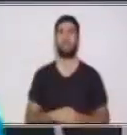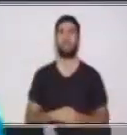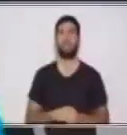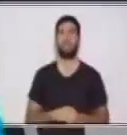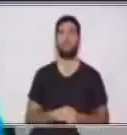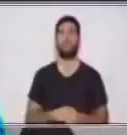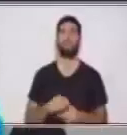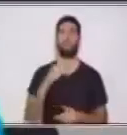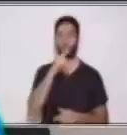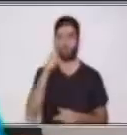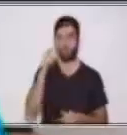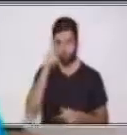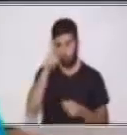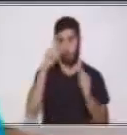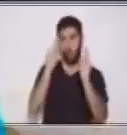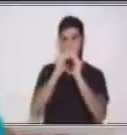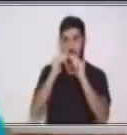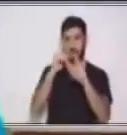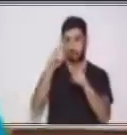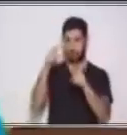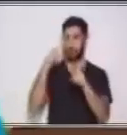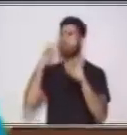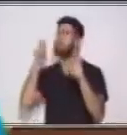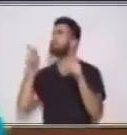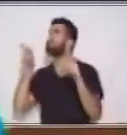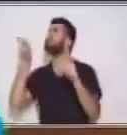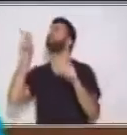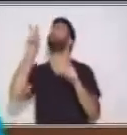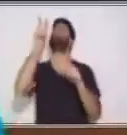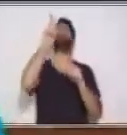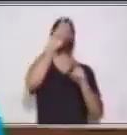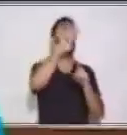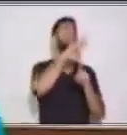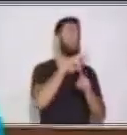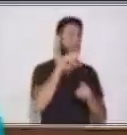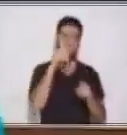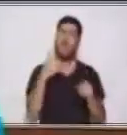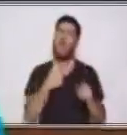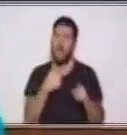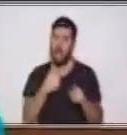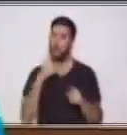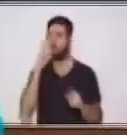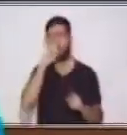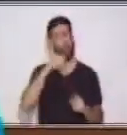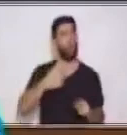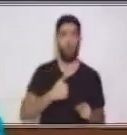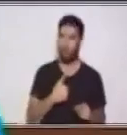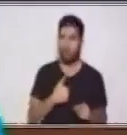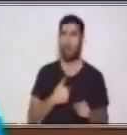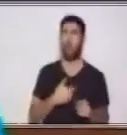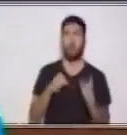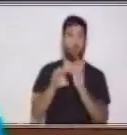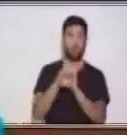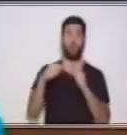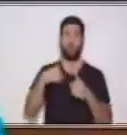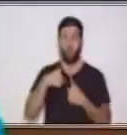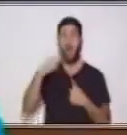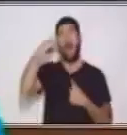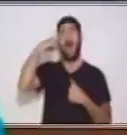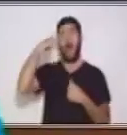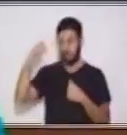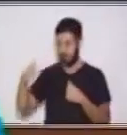artículos o qué objetos tienen esa forma. En este caso yo pienso en esto, en un